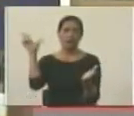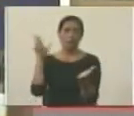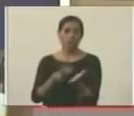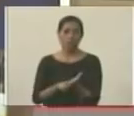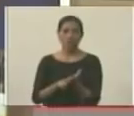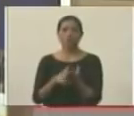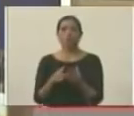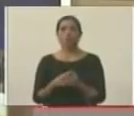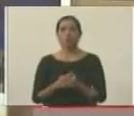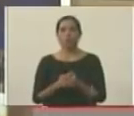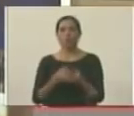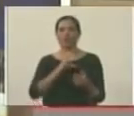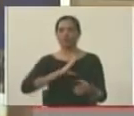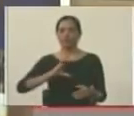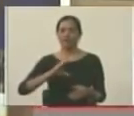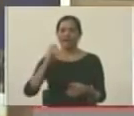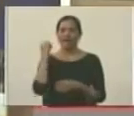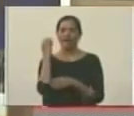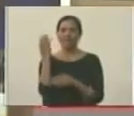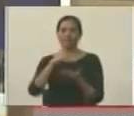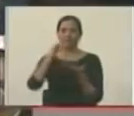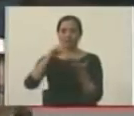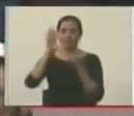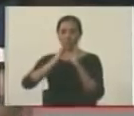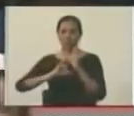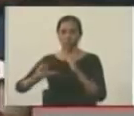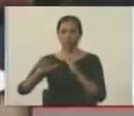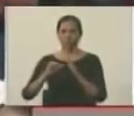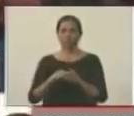la soberanísima Asamblea Nacional Constituyente.